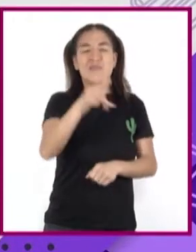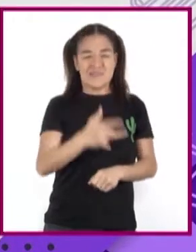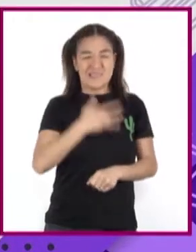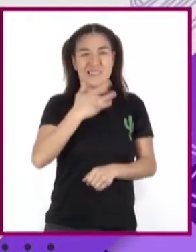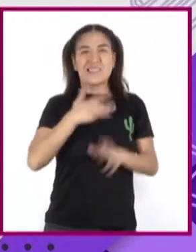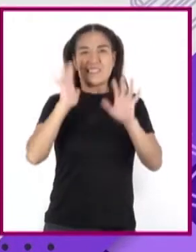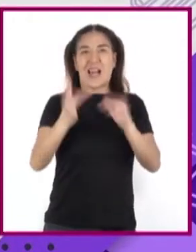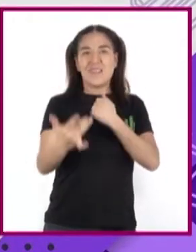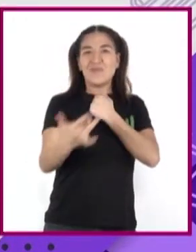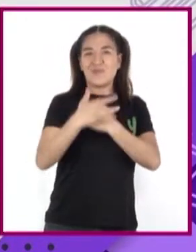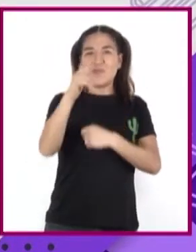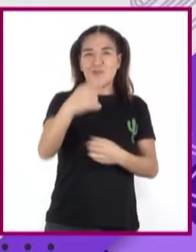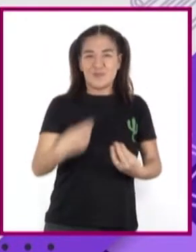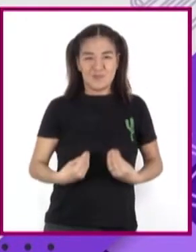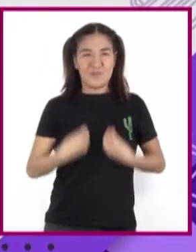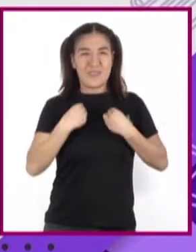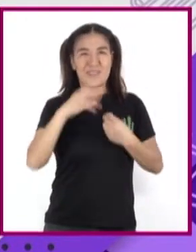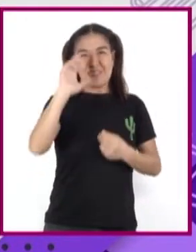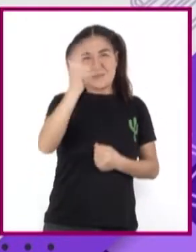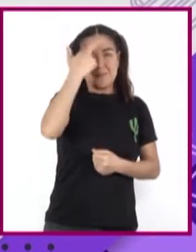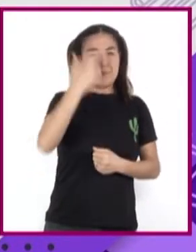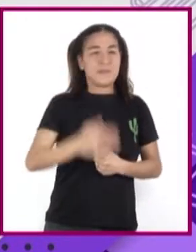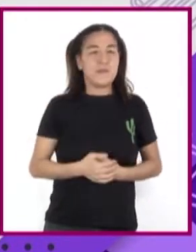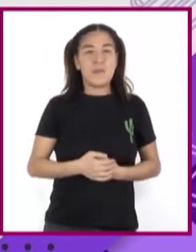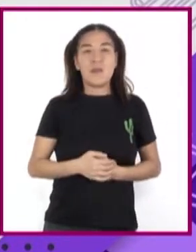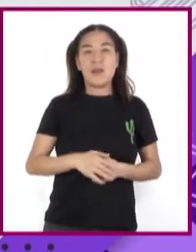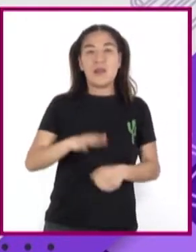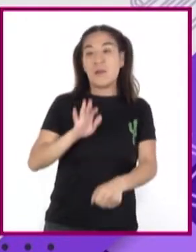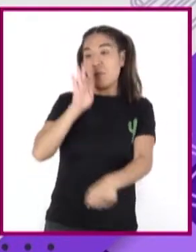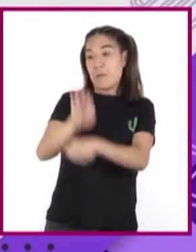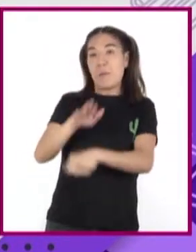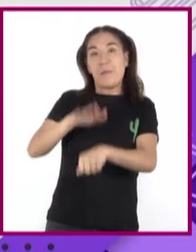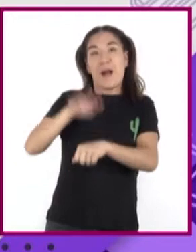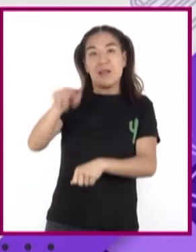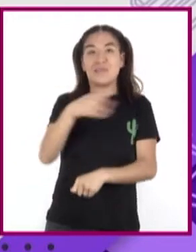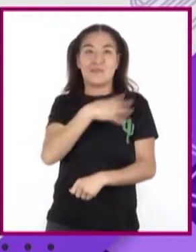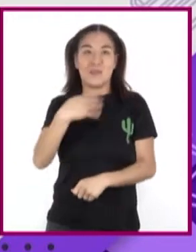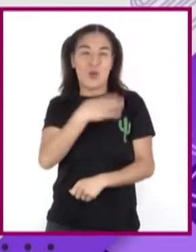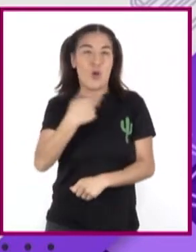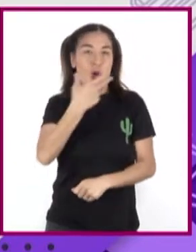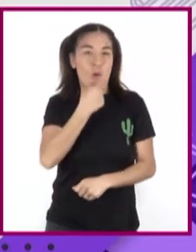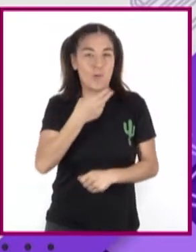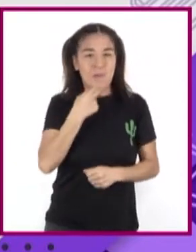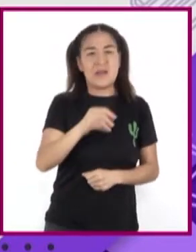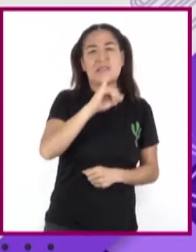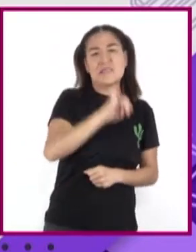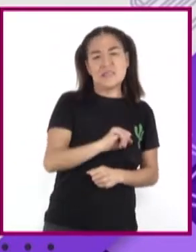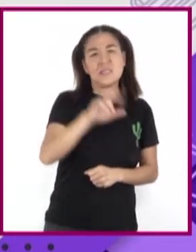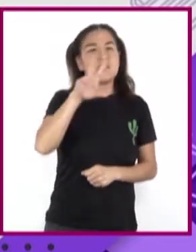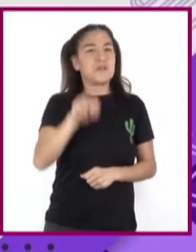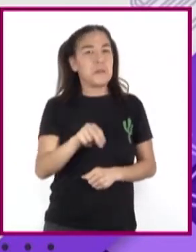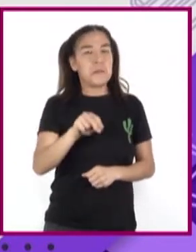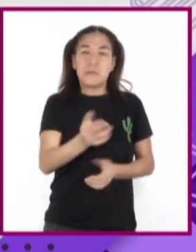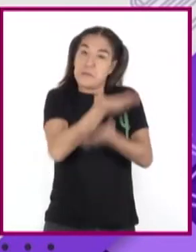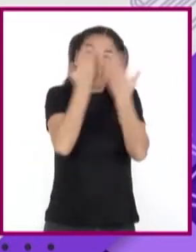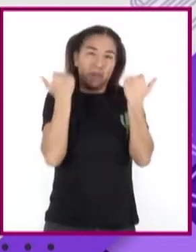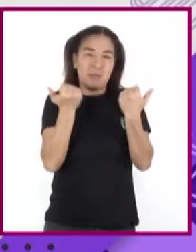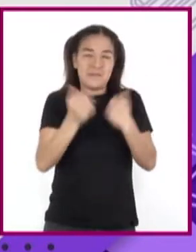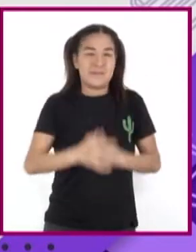vivir? ¿Que se les dé preferencia a los hijos varones? Sí, no, no